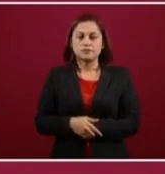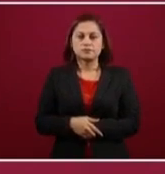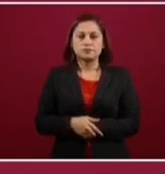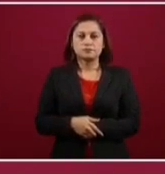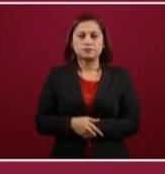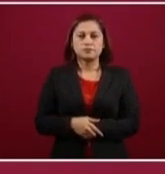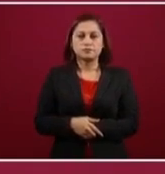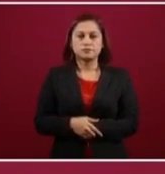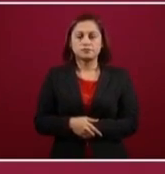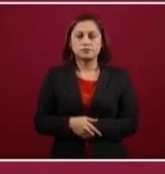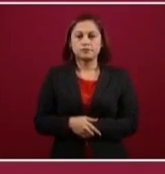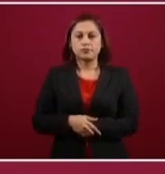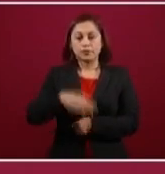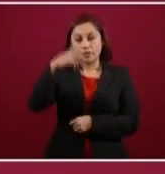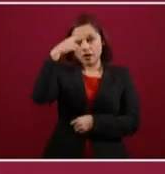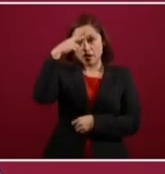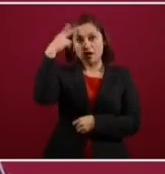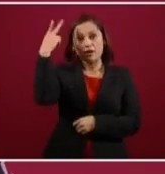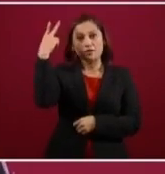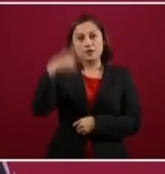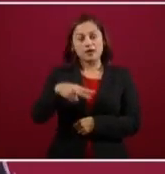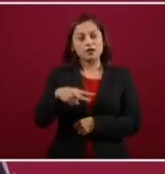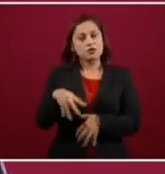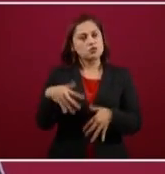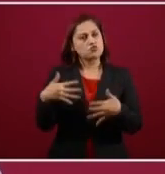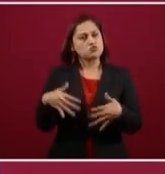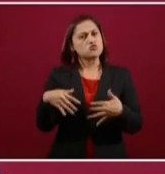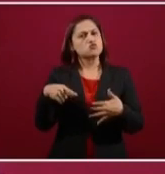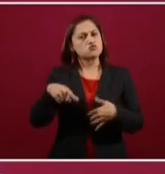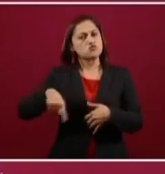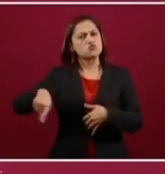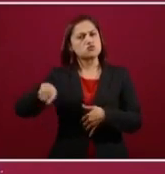tiene mucho prestigio,